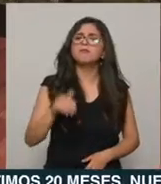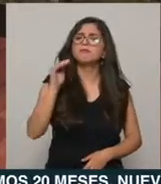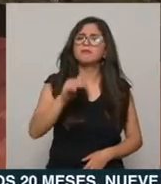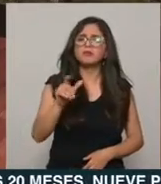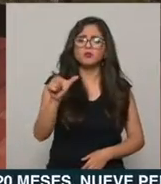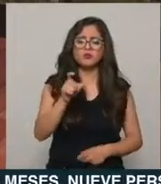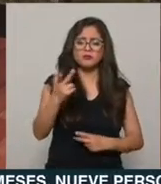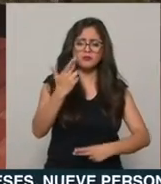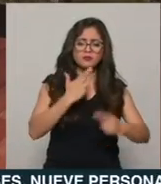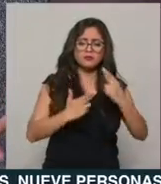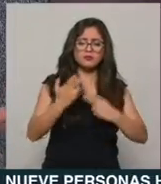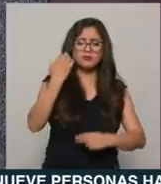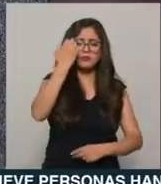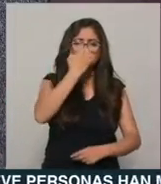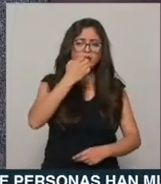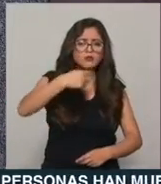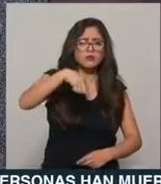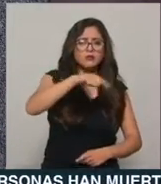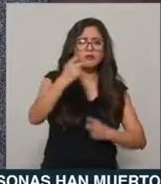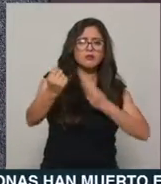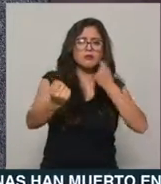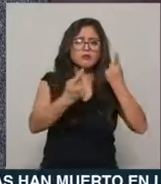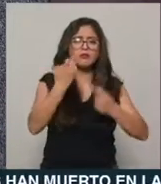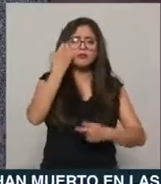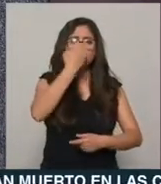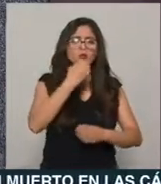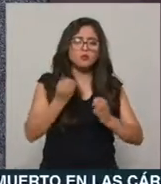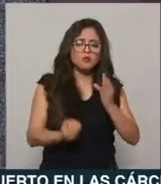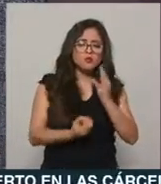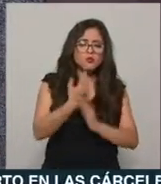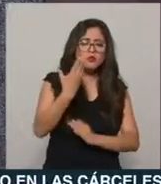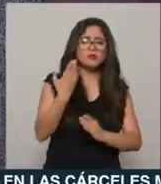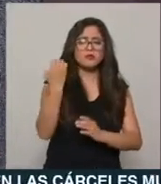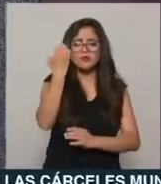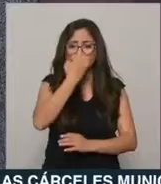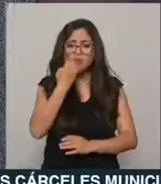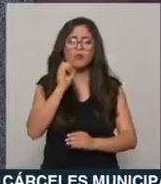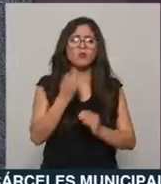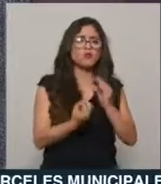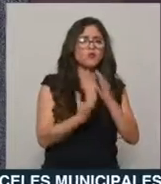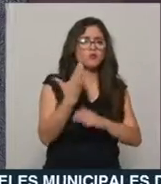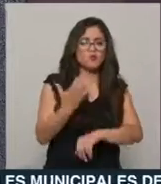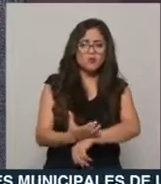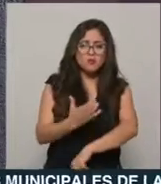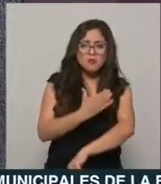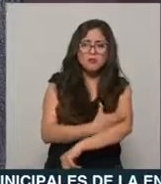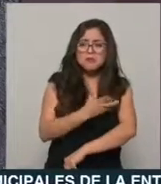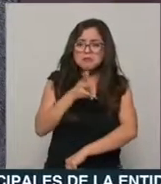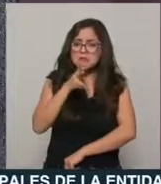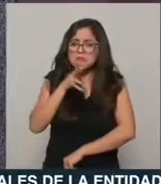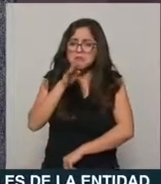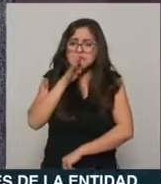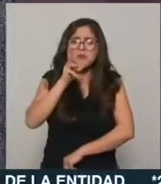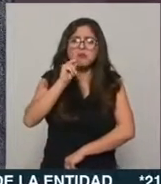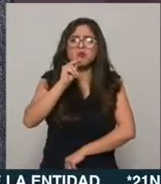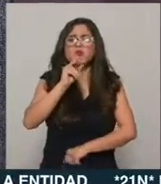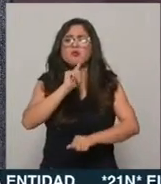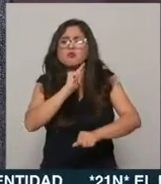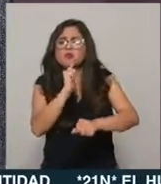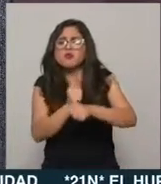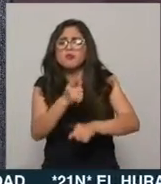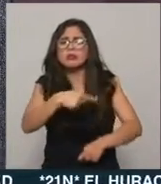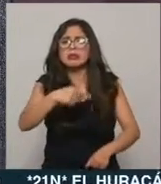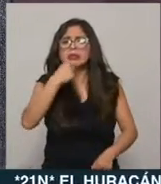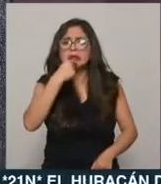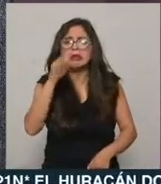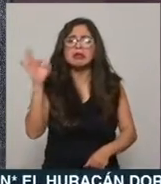para aquellos alumnos que ingresaron a algún nuevo plantel con nuevos compañeros, ¿cómo podemos detectar los padres de familia que están sufriendo algún tipo